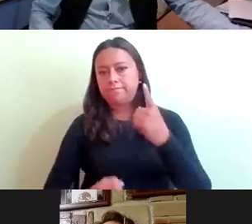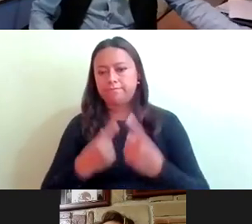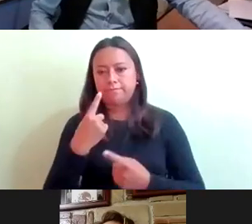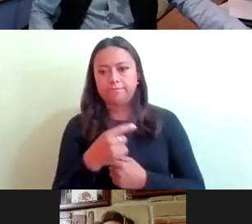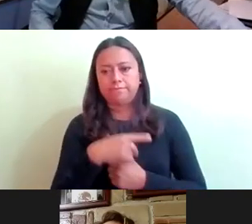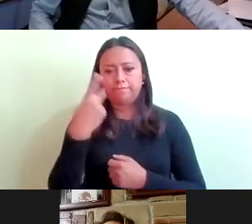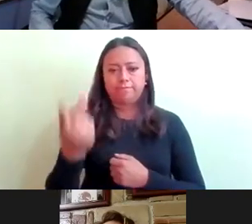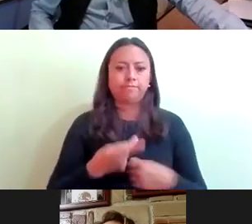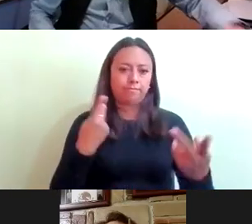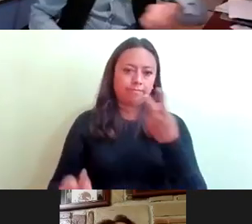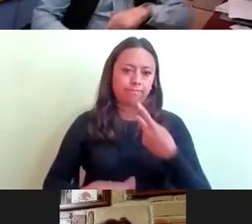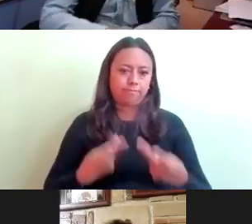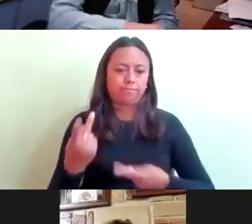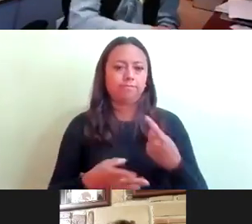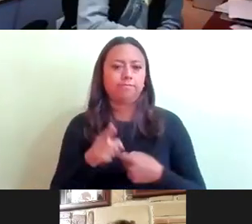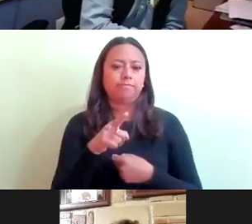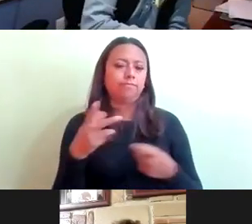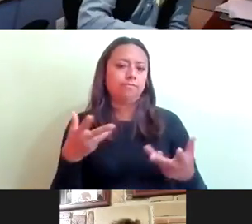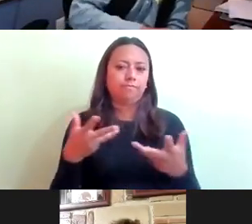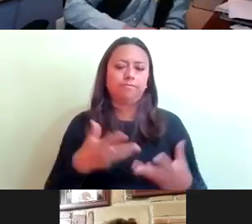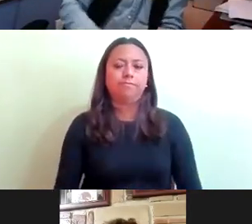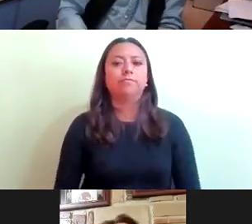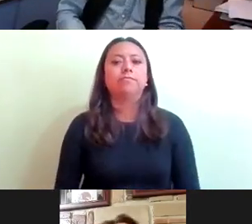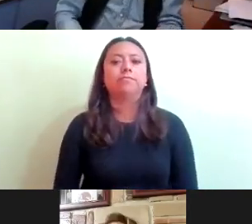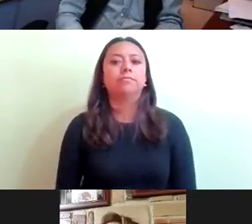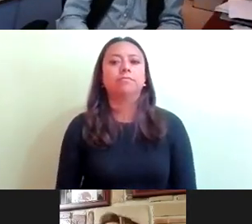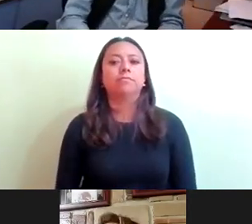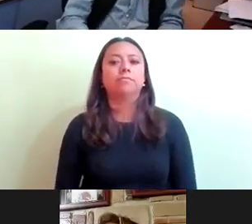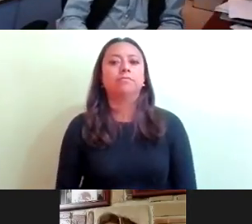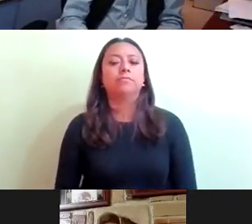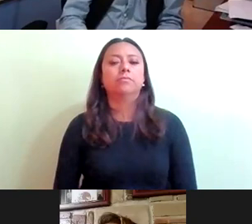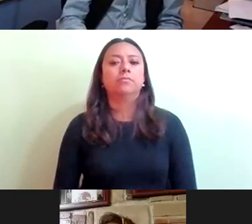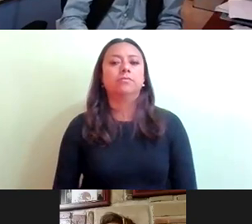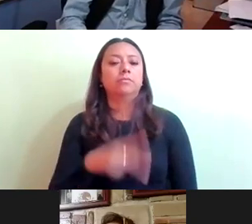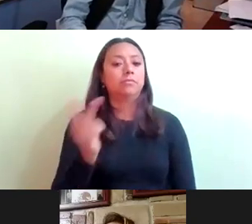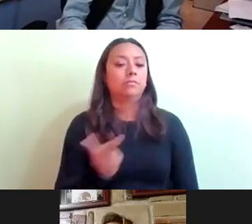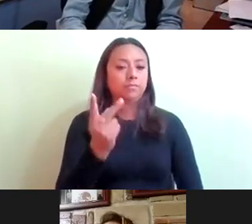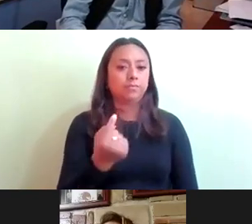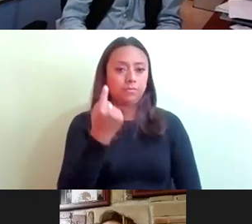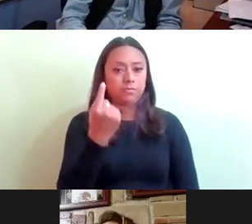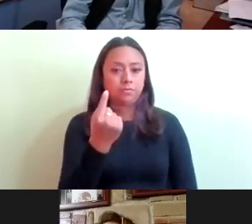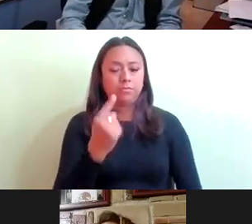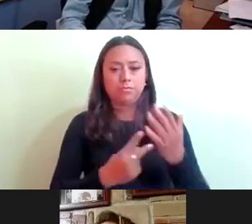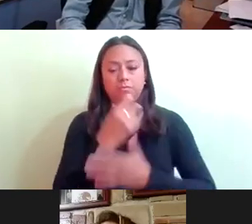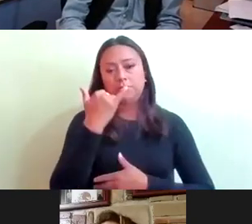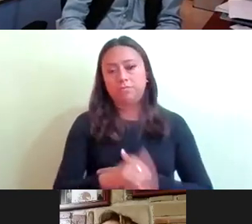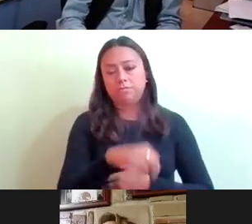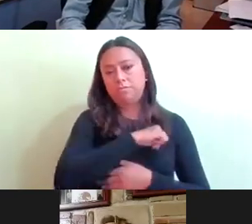que usted hizo mención. Su pregunta 1, en lo de los proyectos de las